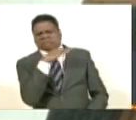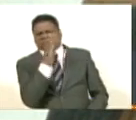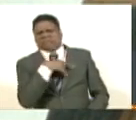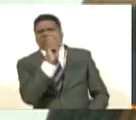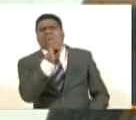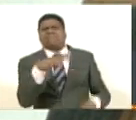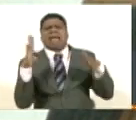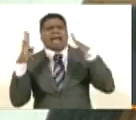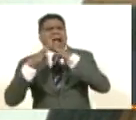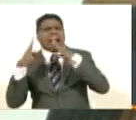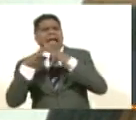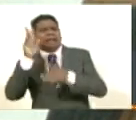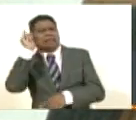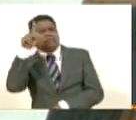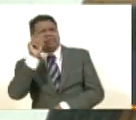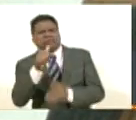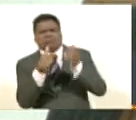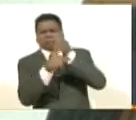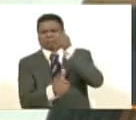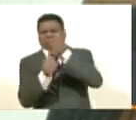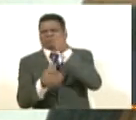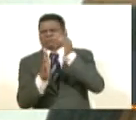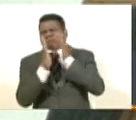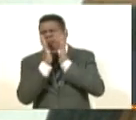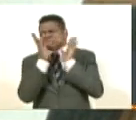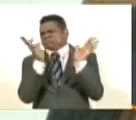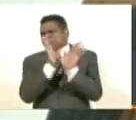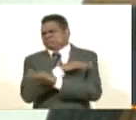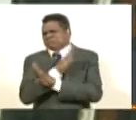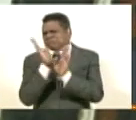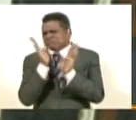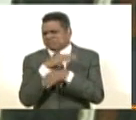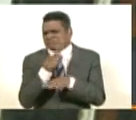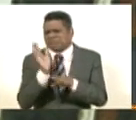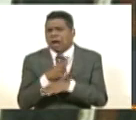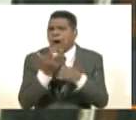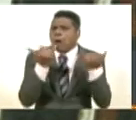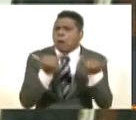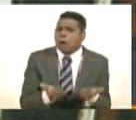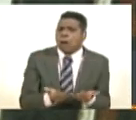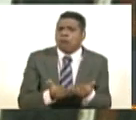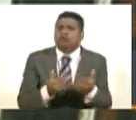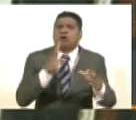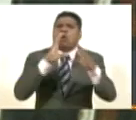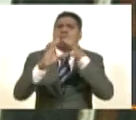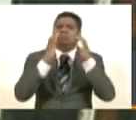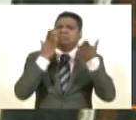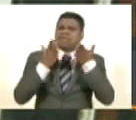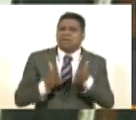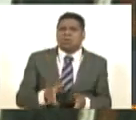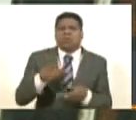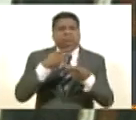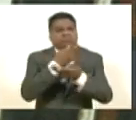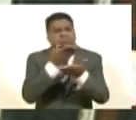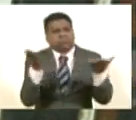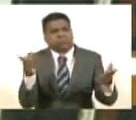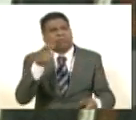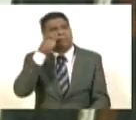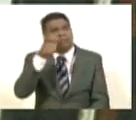del profesor José Triana, el cual también es comunicador popular de esta emisora.